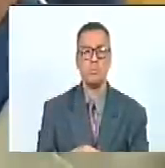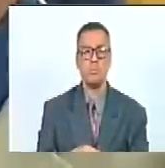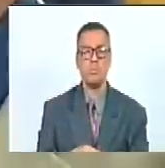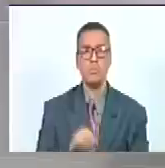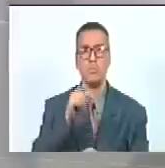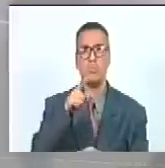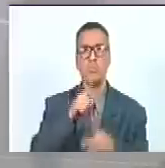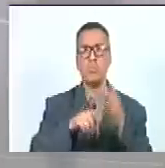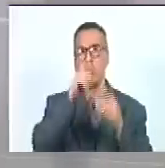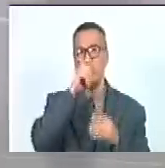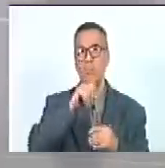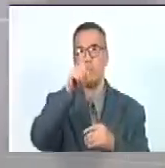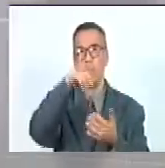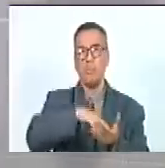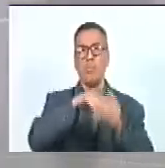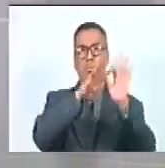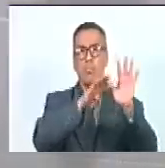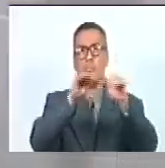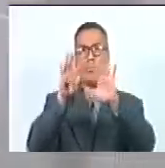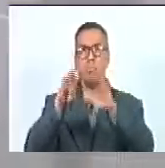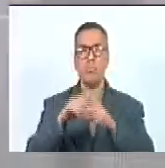En el año 79